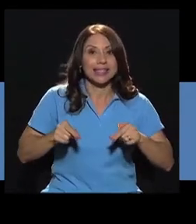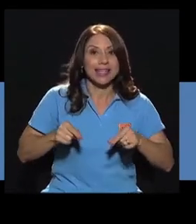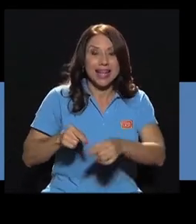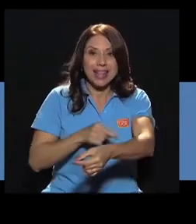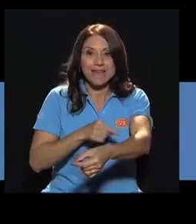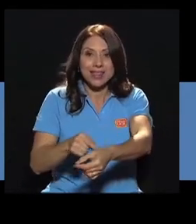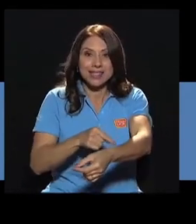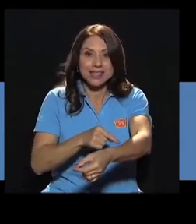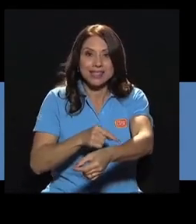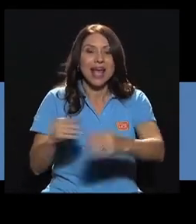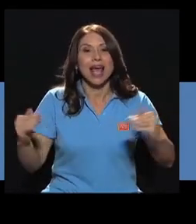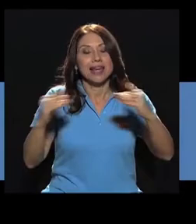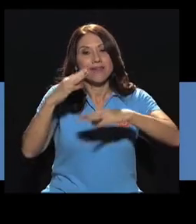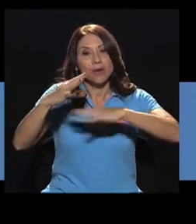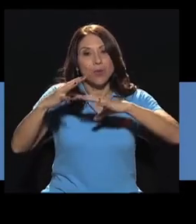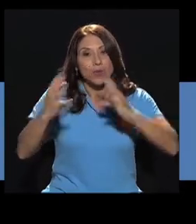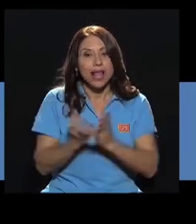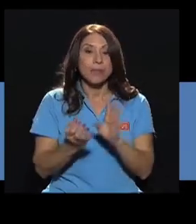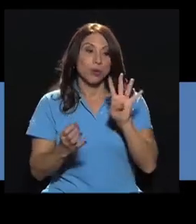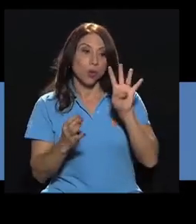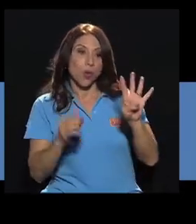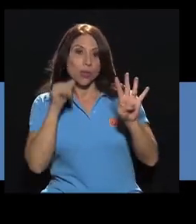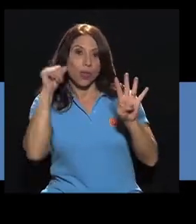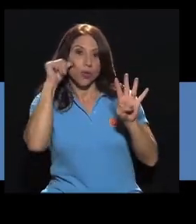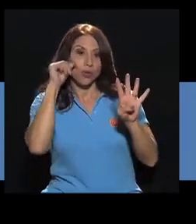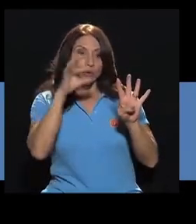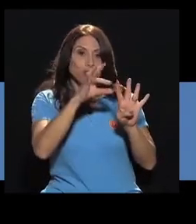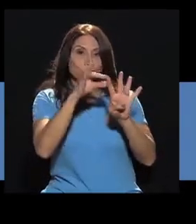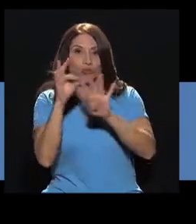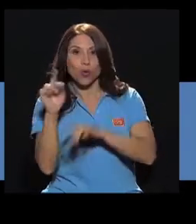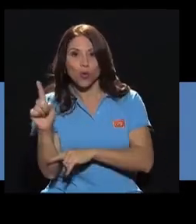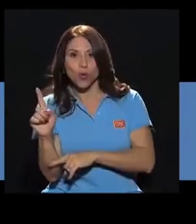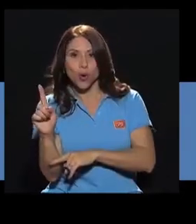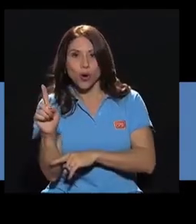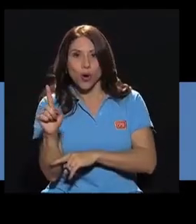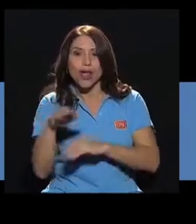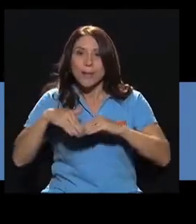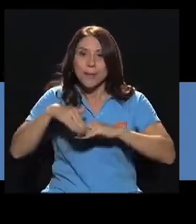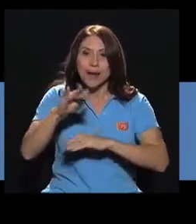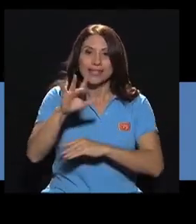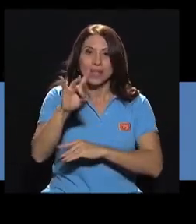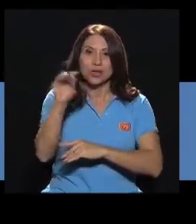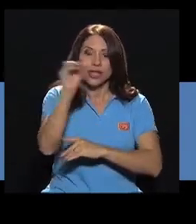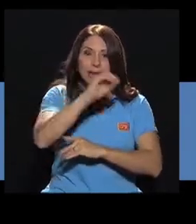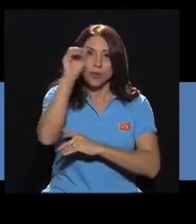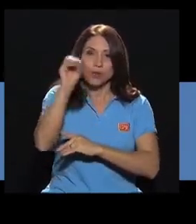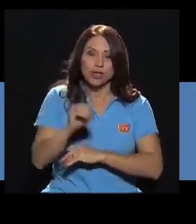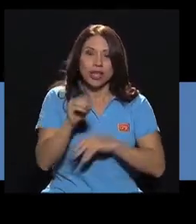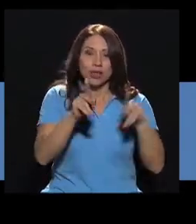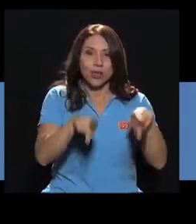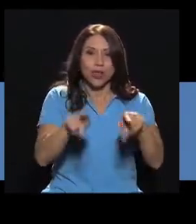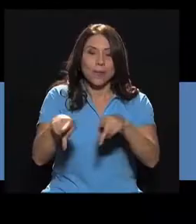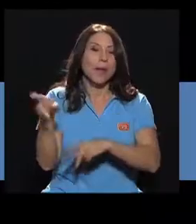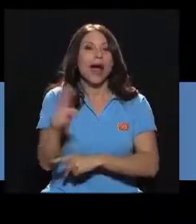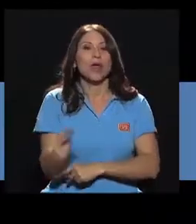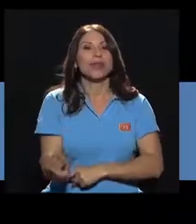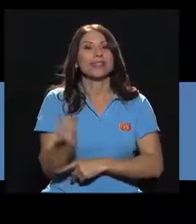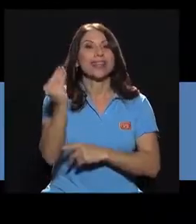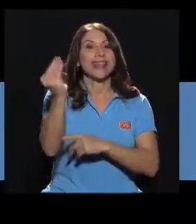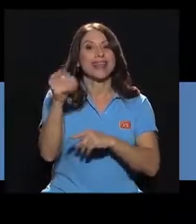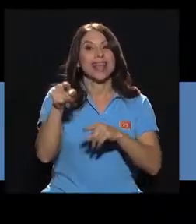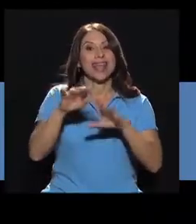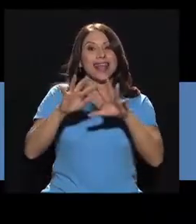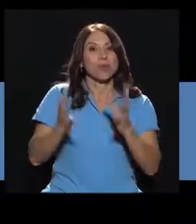y diabetes. A nivel mundial, uno de cada cuatro adultos y más del 80% de la población adolescente del